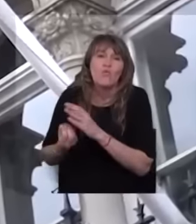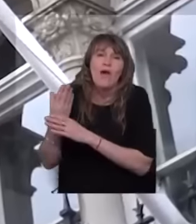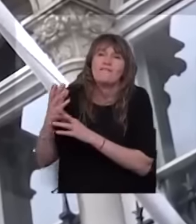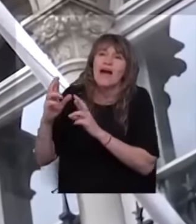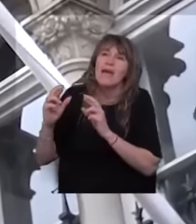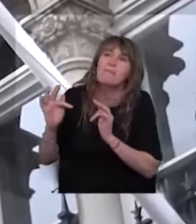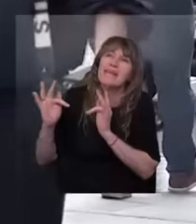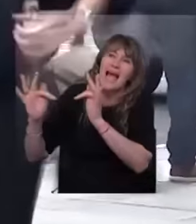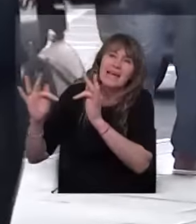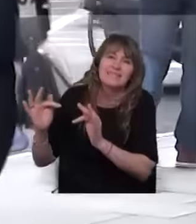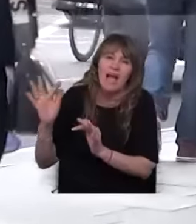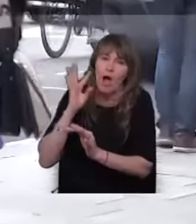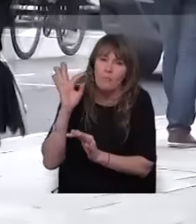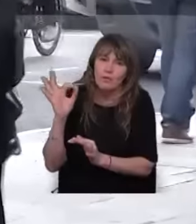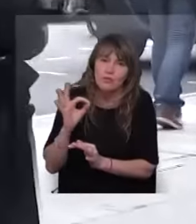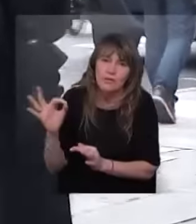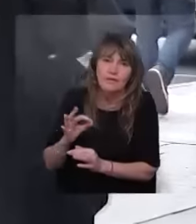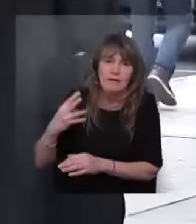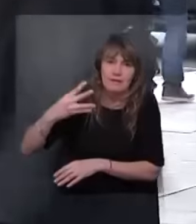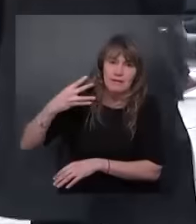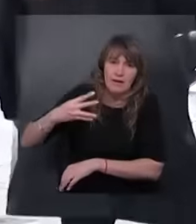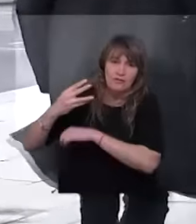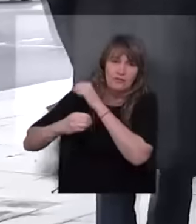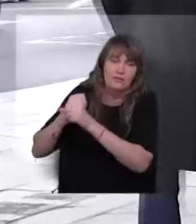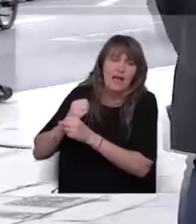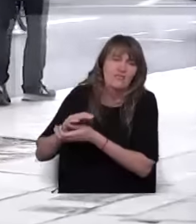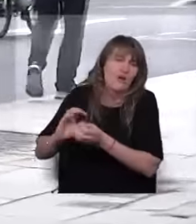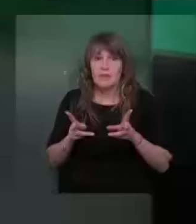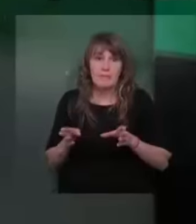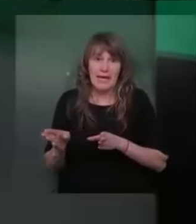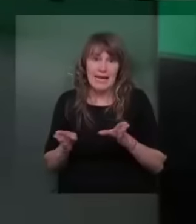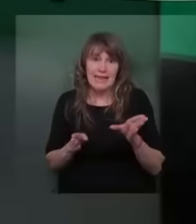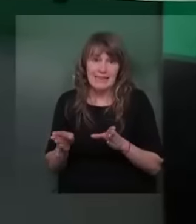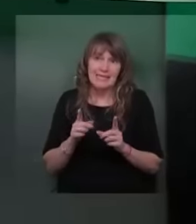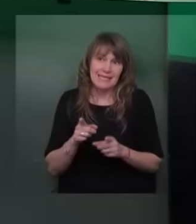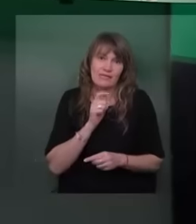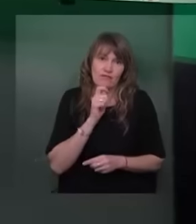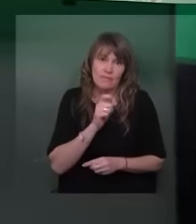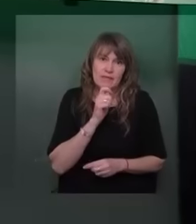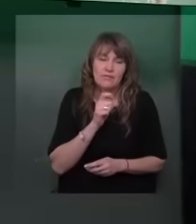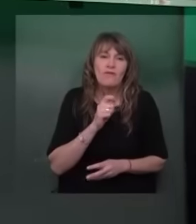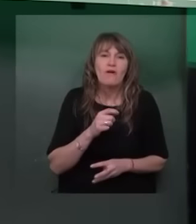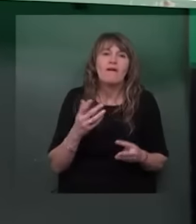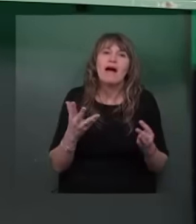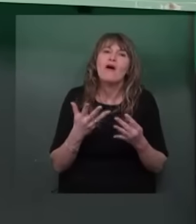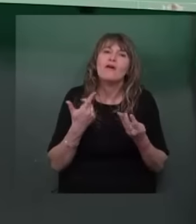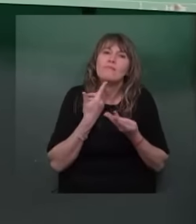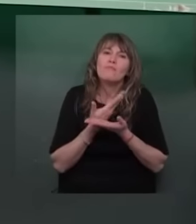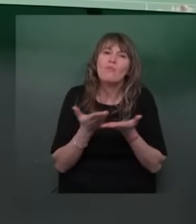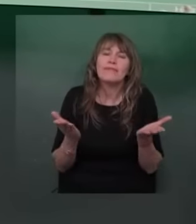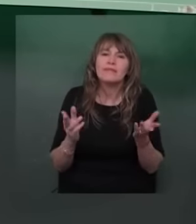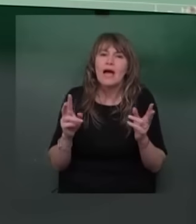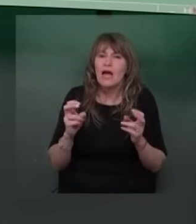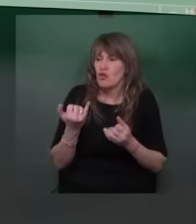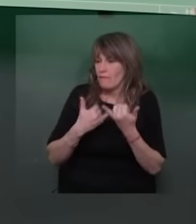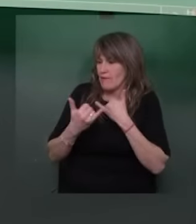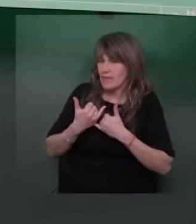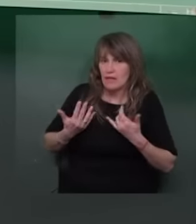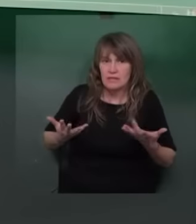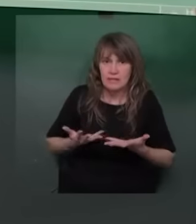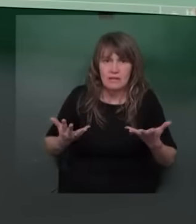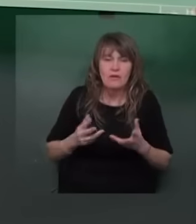oportunidades después de 14 años de Caos y decadencia vamos a compartir con ustedes novedades de último momento vinculadas a la